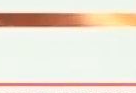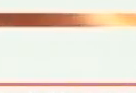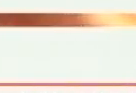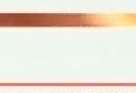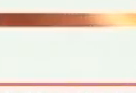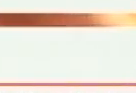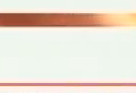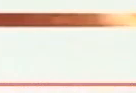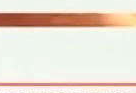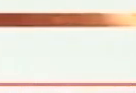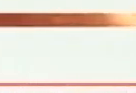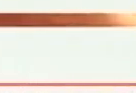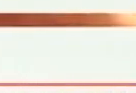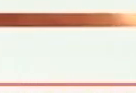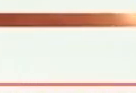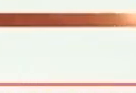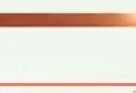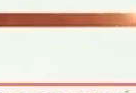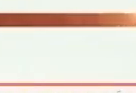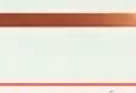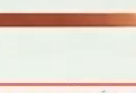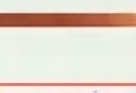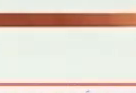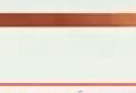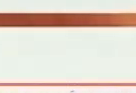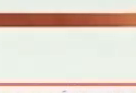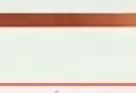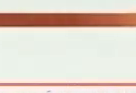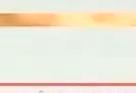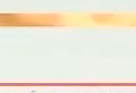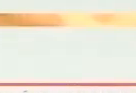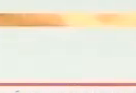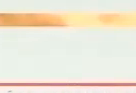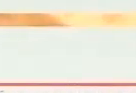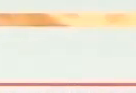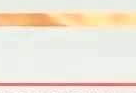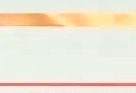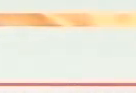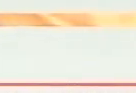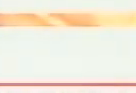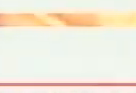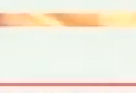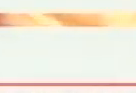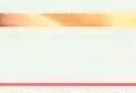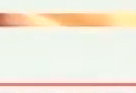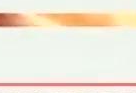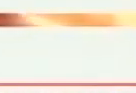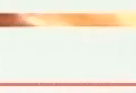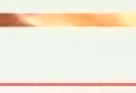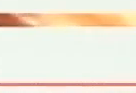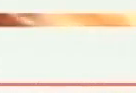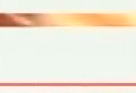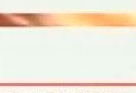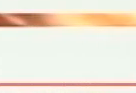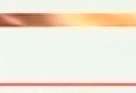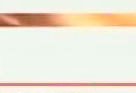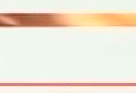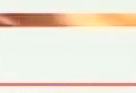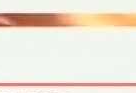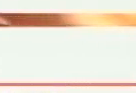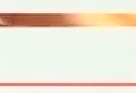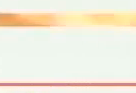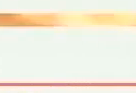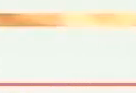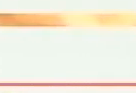encima de esta Constitución, por encima de la Constitución. Y es allí donde nosotros, en estos